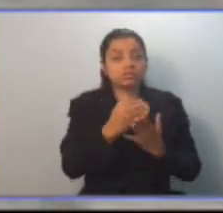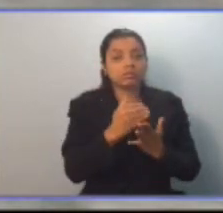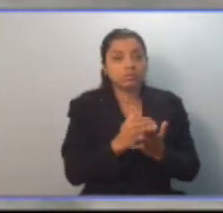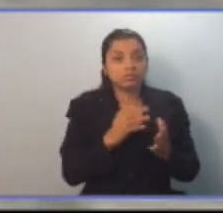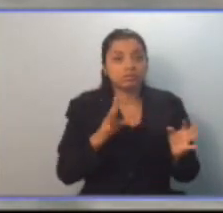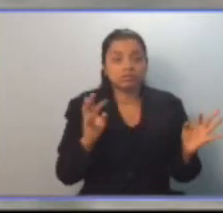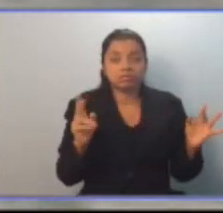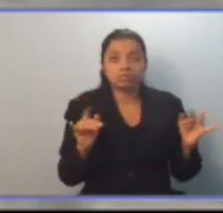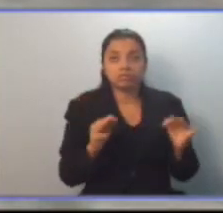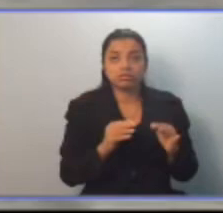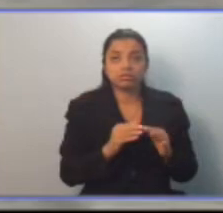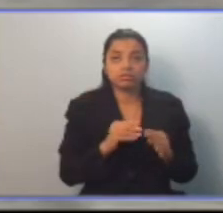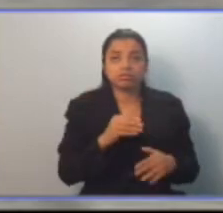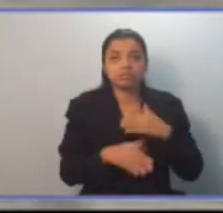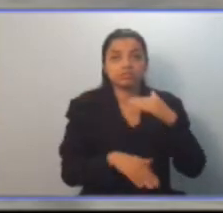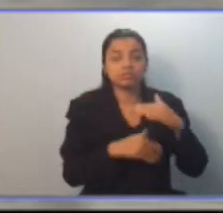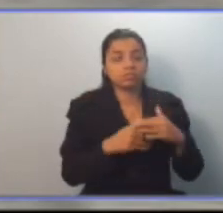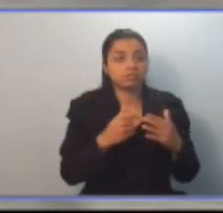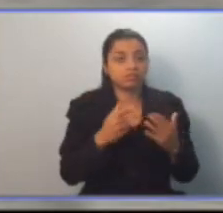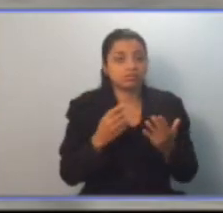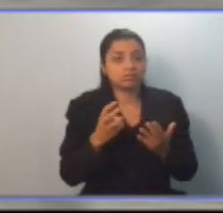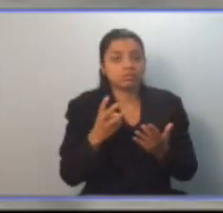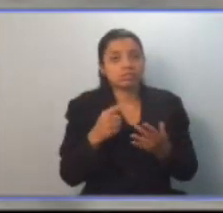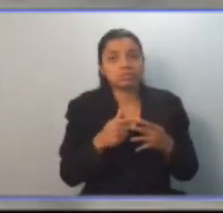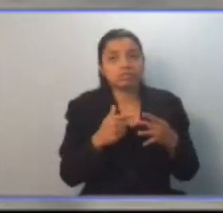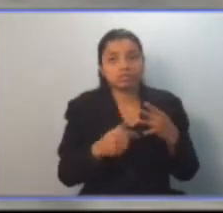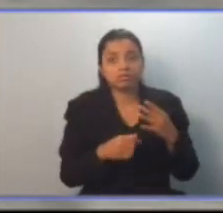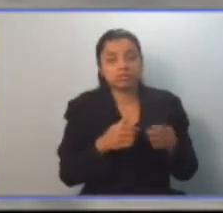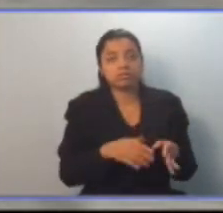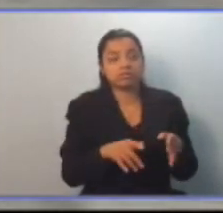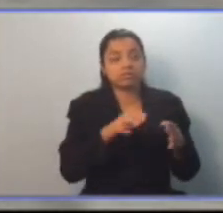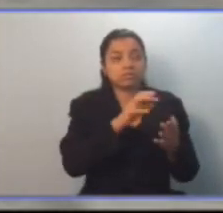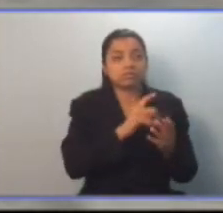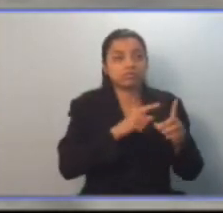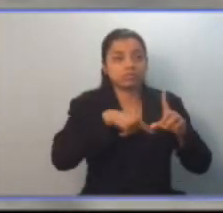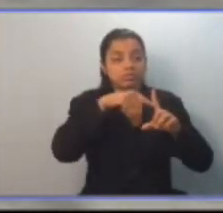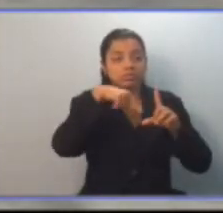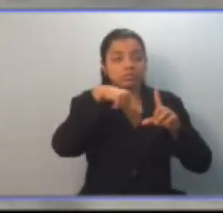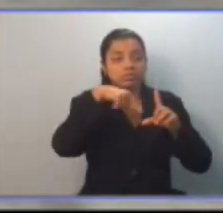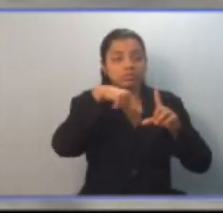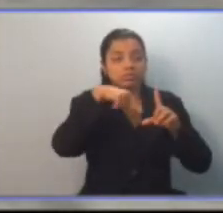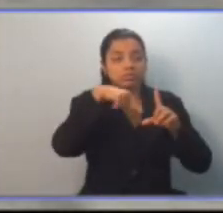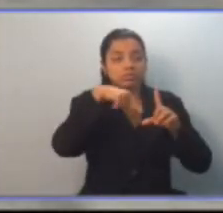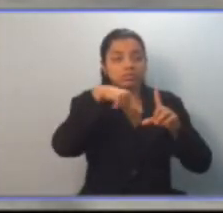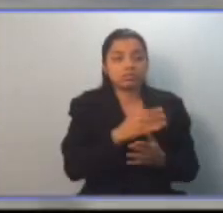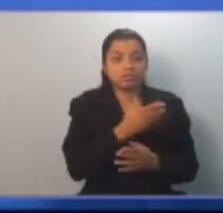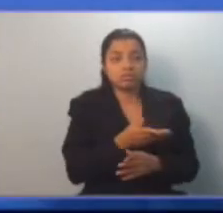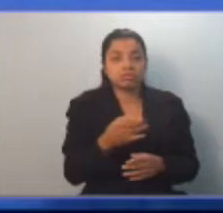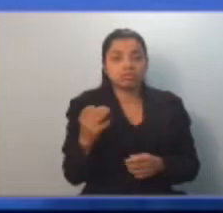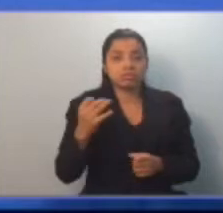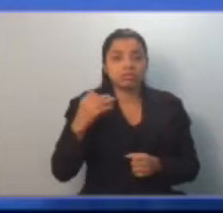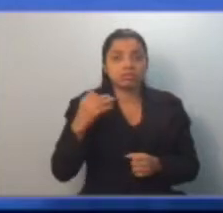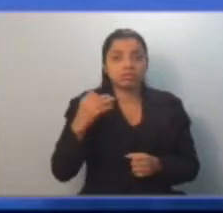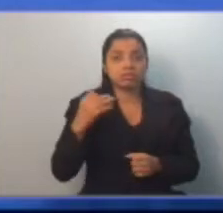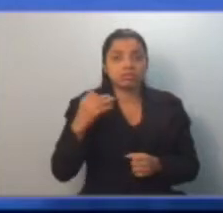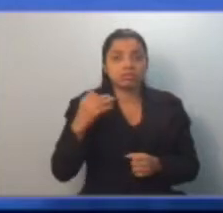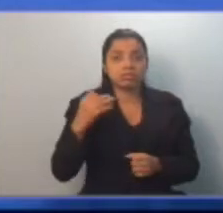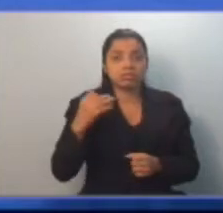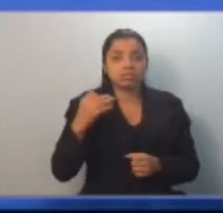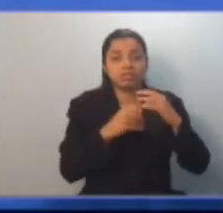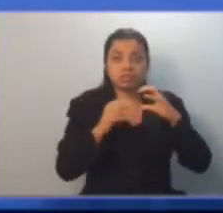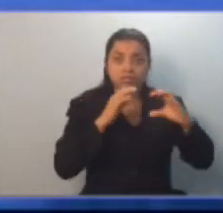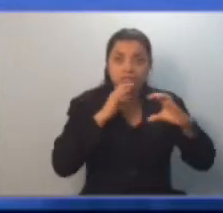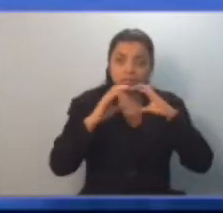audiencias sería manejada electrónicamente, las estadísticas y los reportes y las consultas necesarias, la gestión de